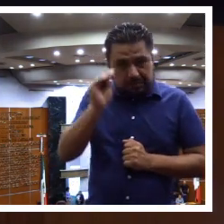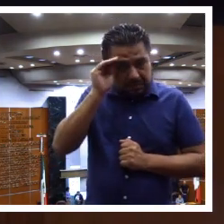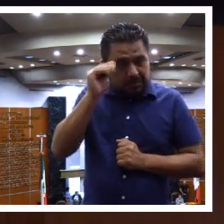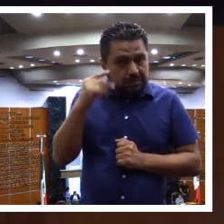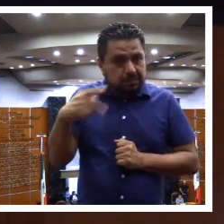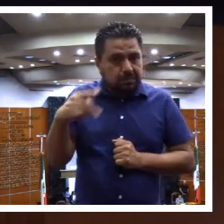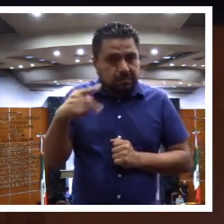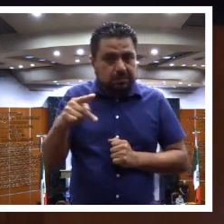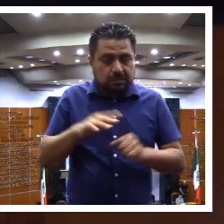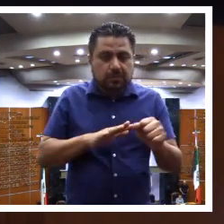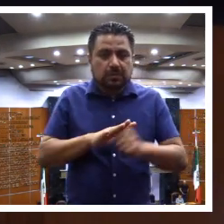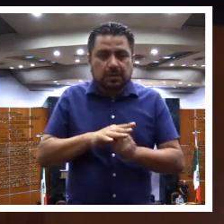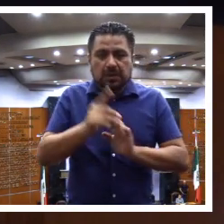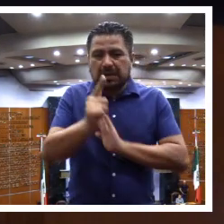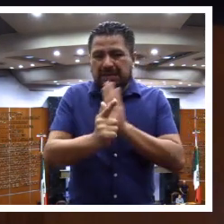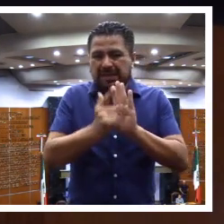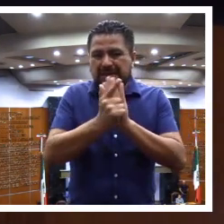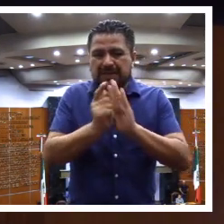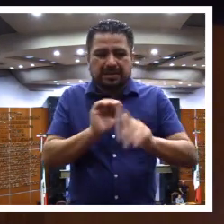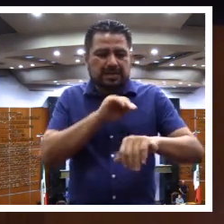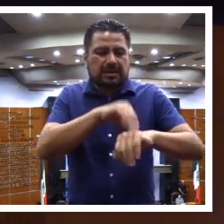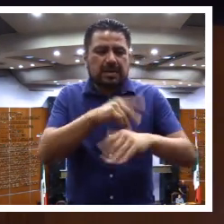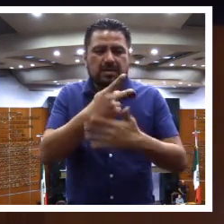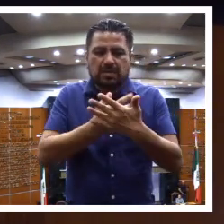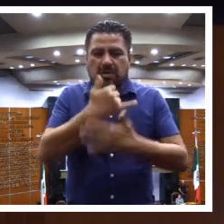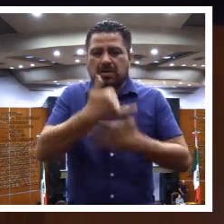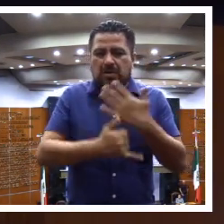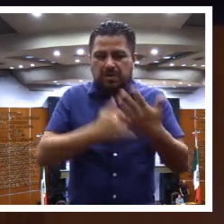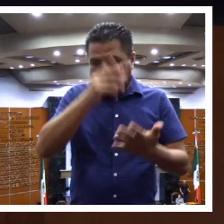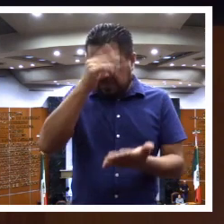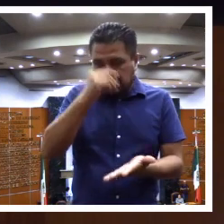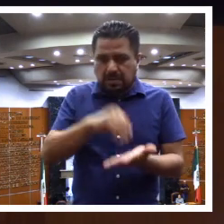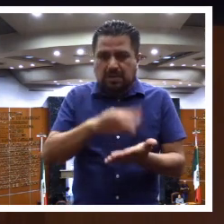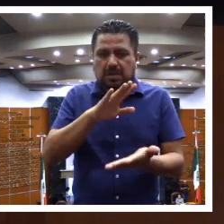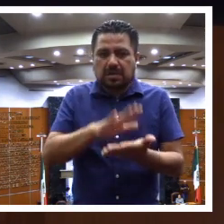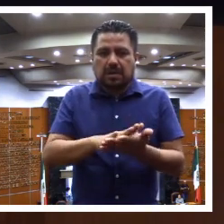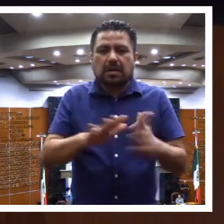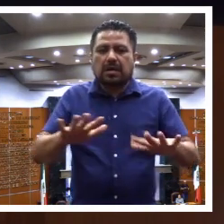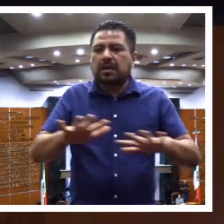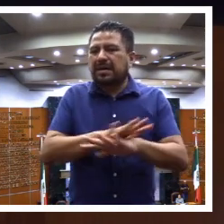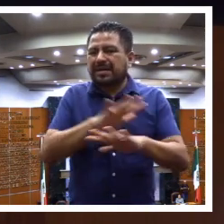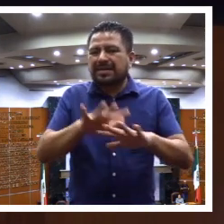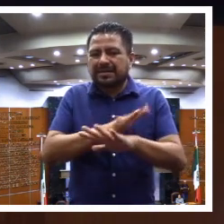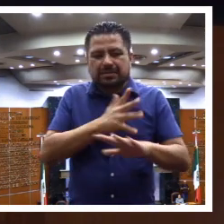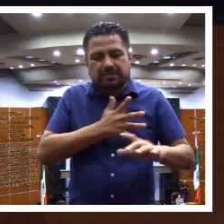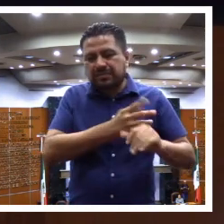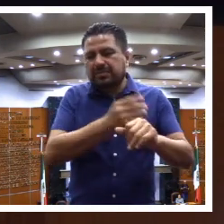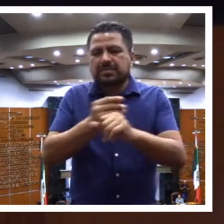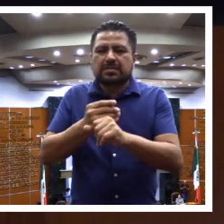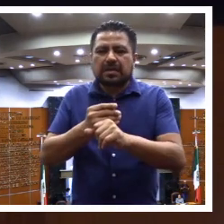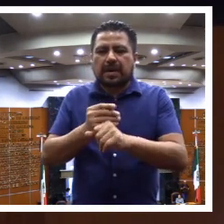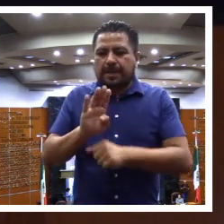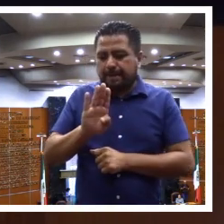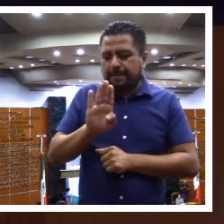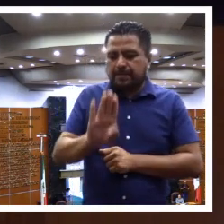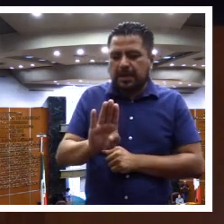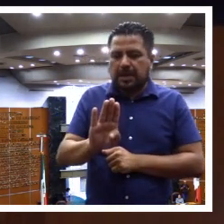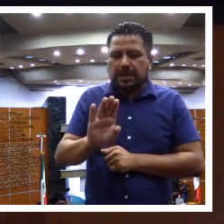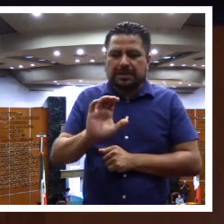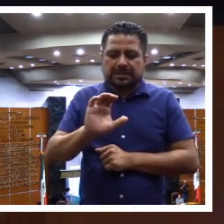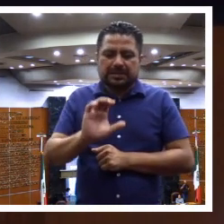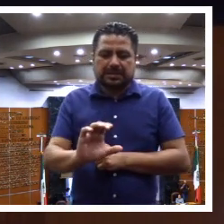consideración la iniciativa con proyecto de decreto por el que se reforma el inciso b y el